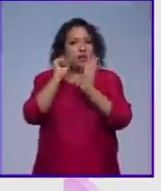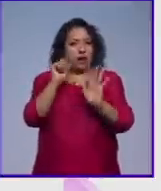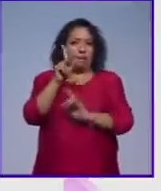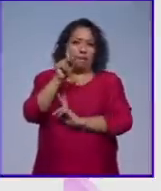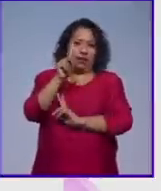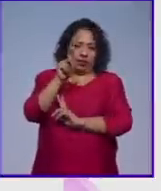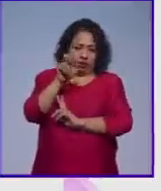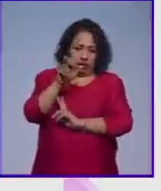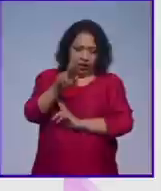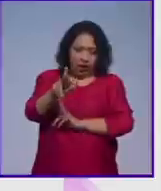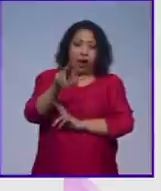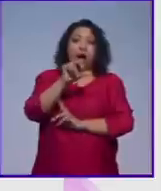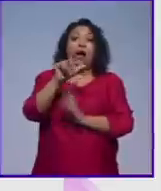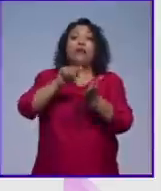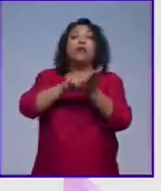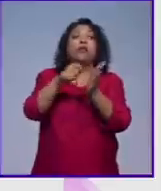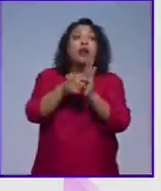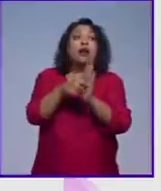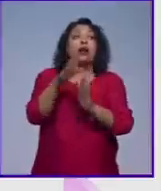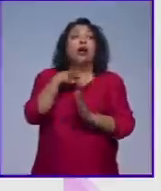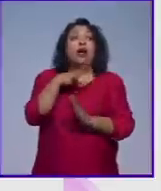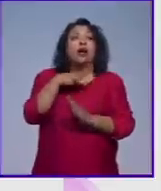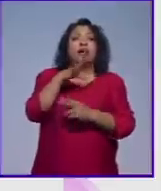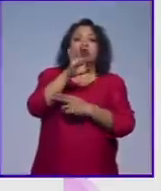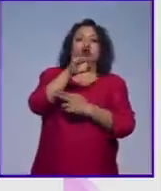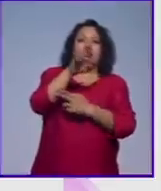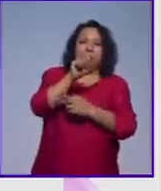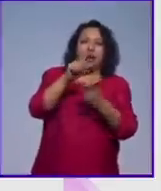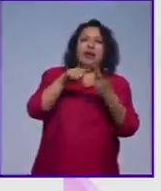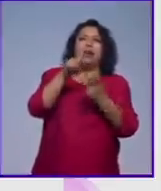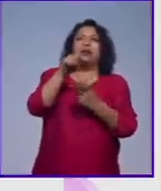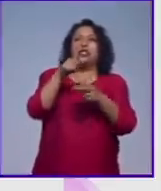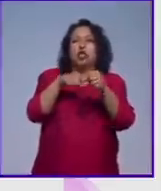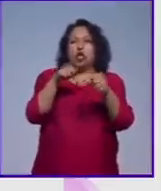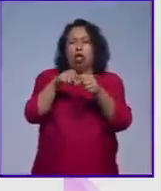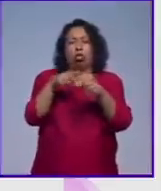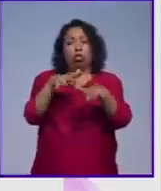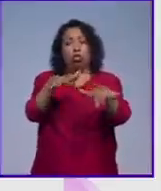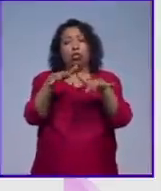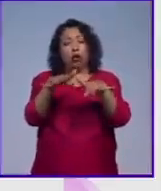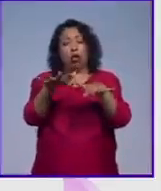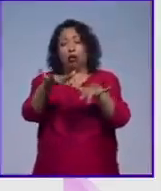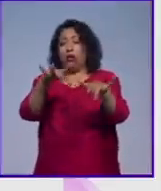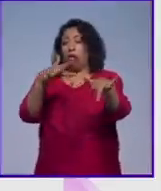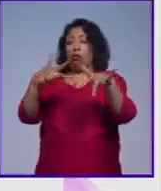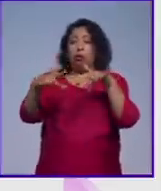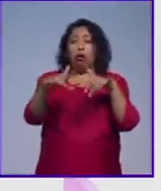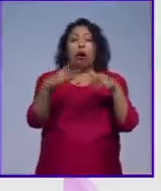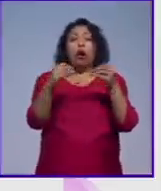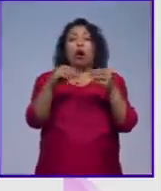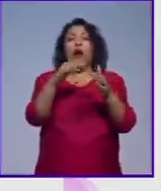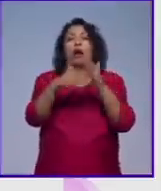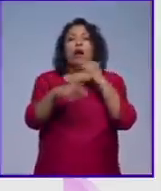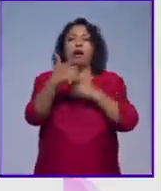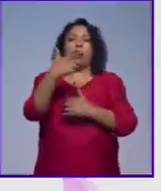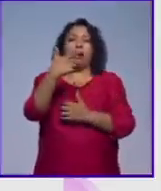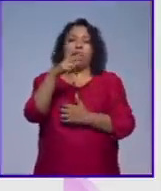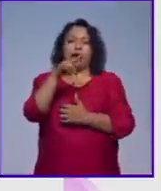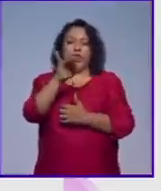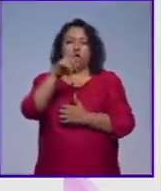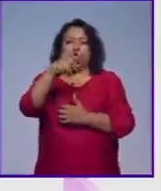una técnica a base de ceras y tintas, que es súper colorida, brillante, con un terminado high gloss